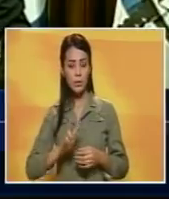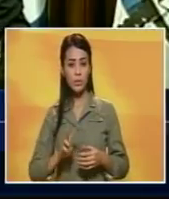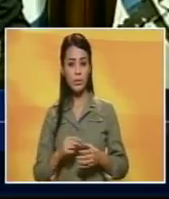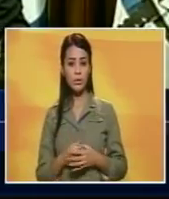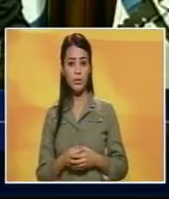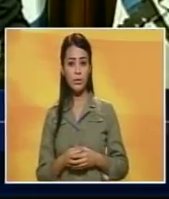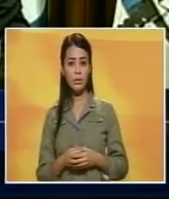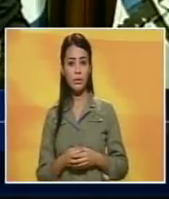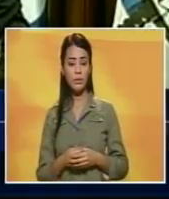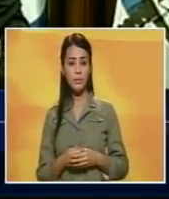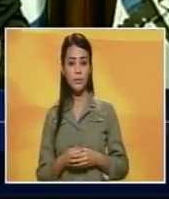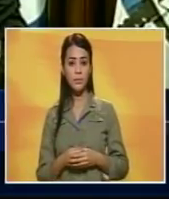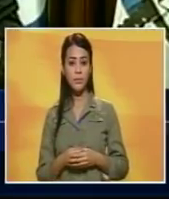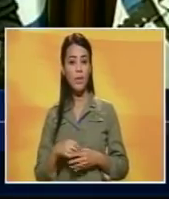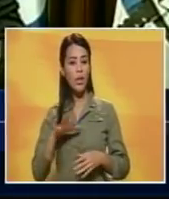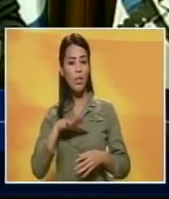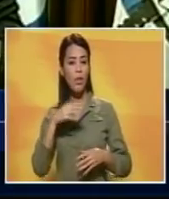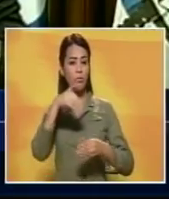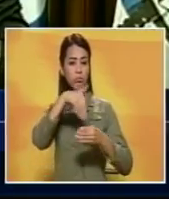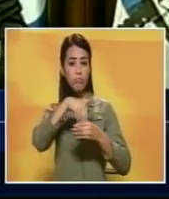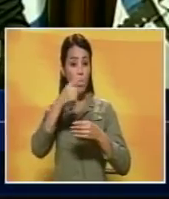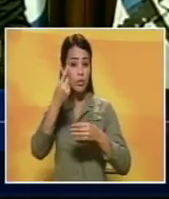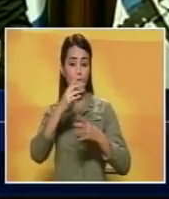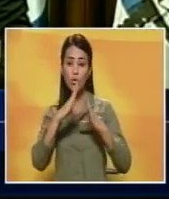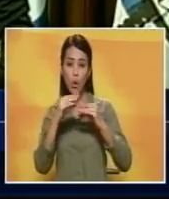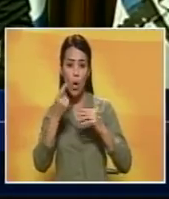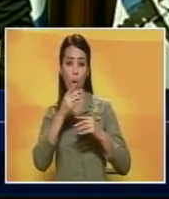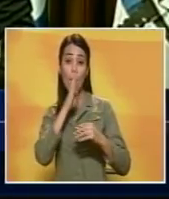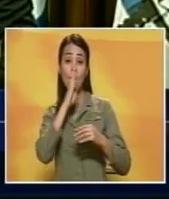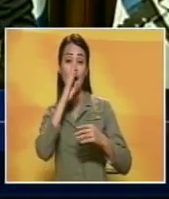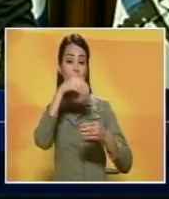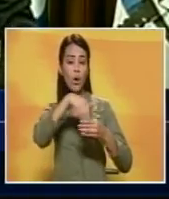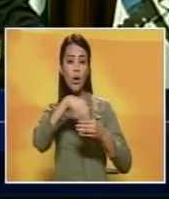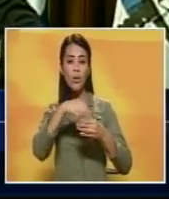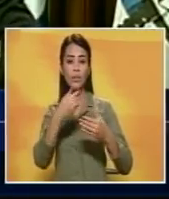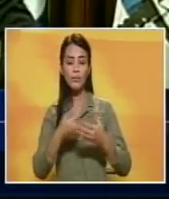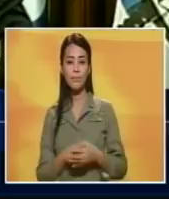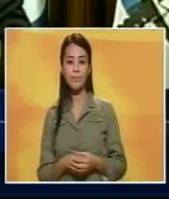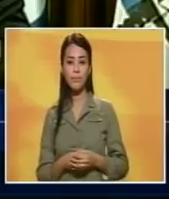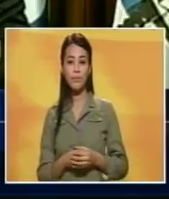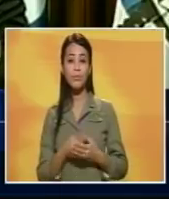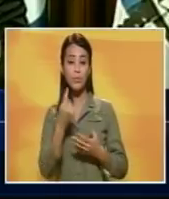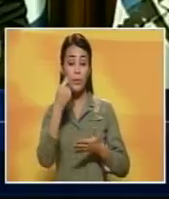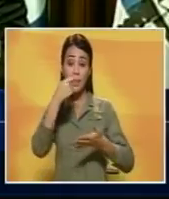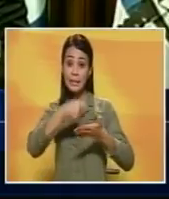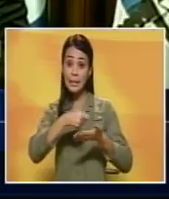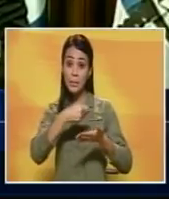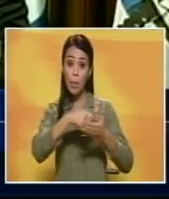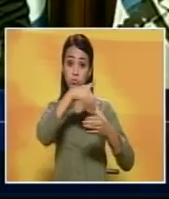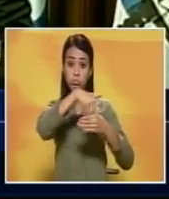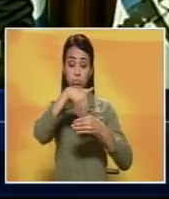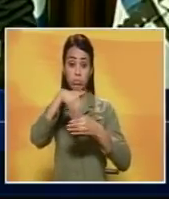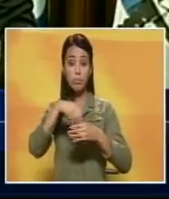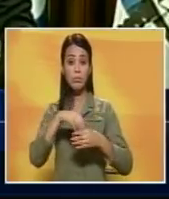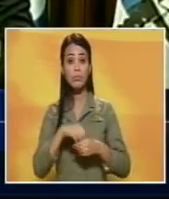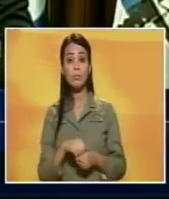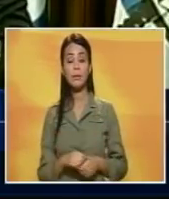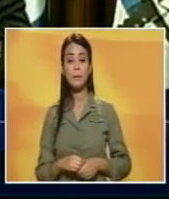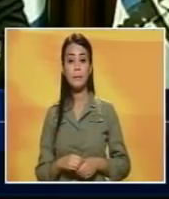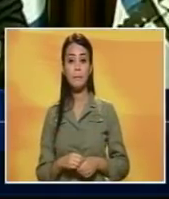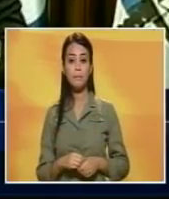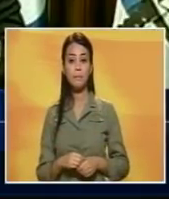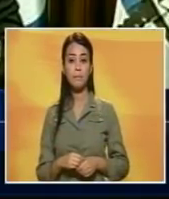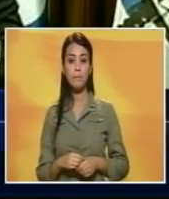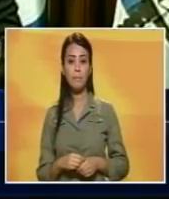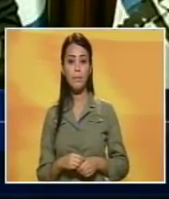Venezuela, donde se está depositando ese dinero en efectivo, que se encuentra a la orden del Ministerio Público en virtud de